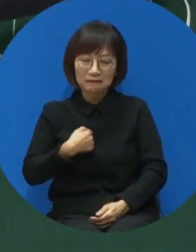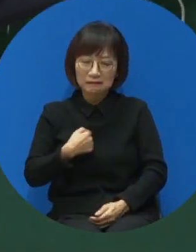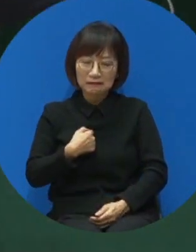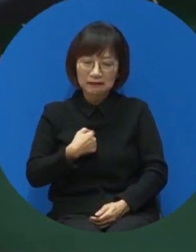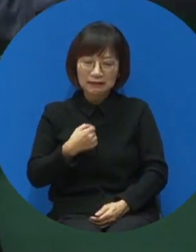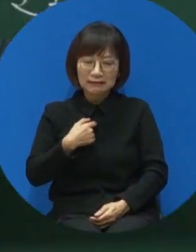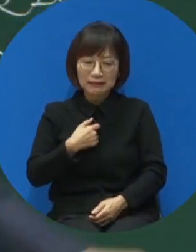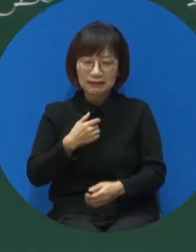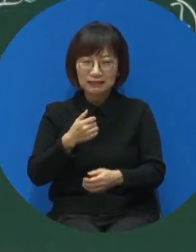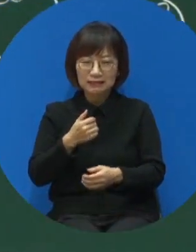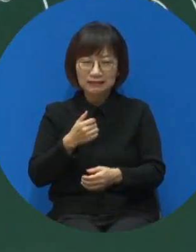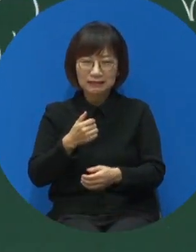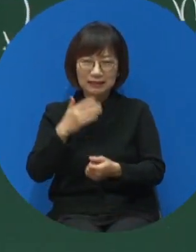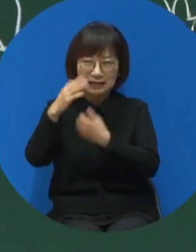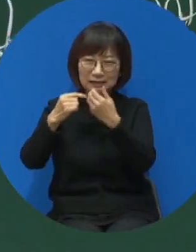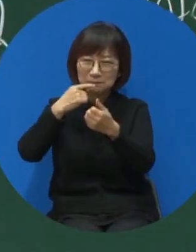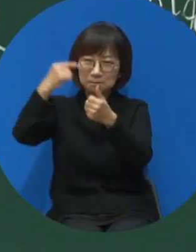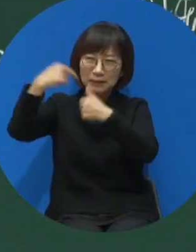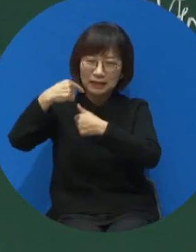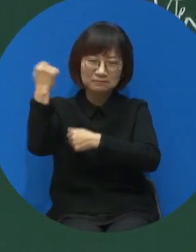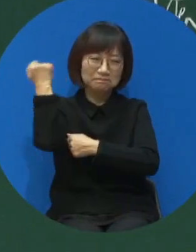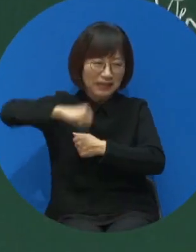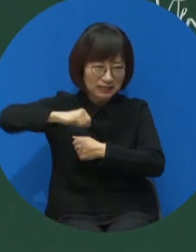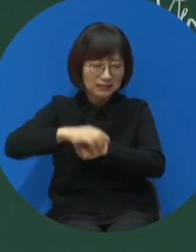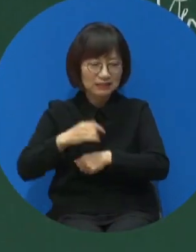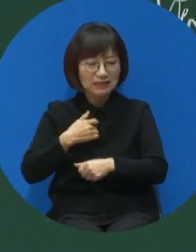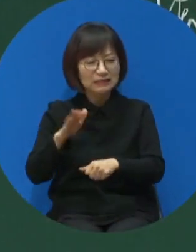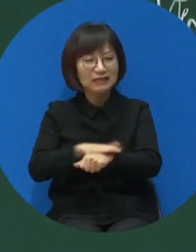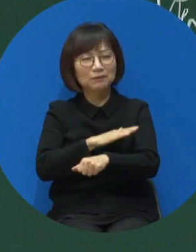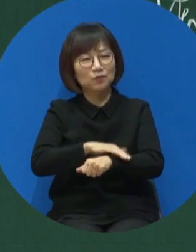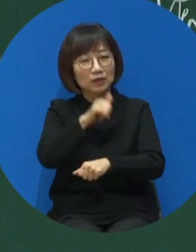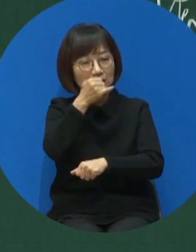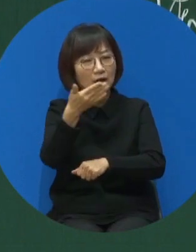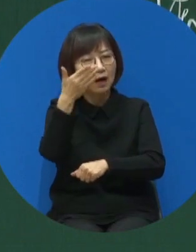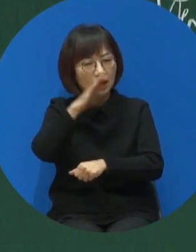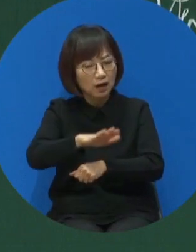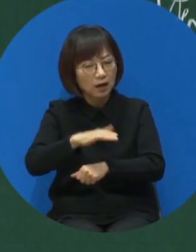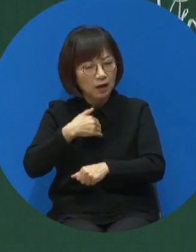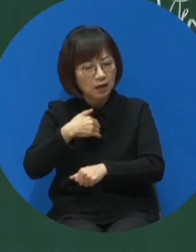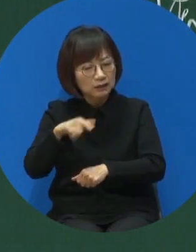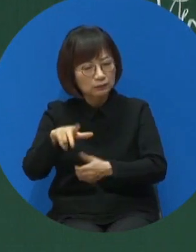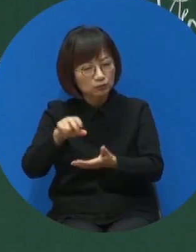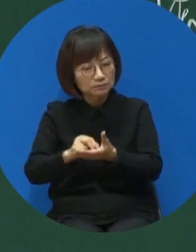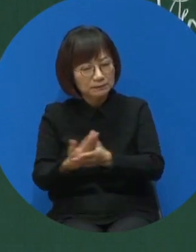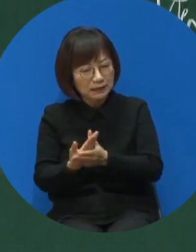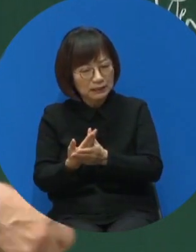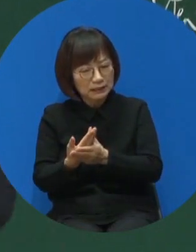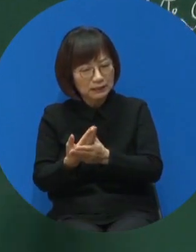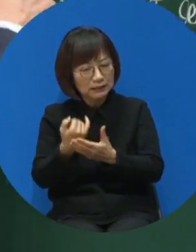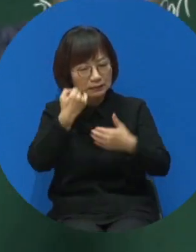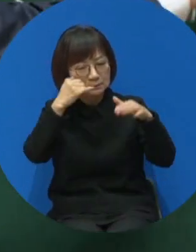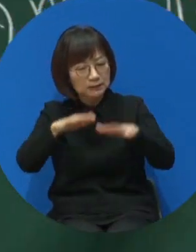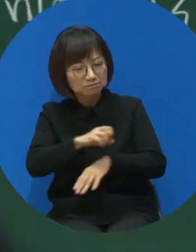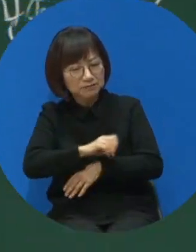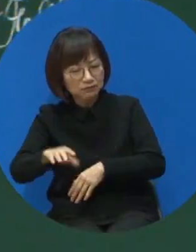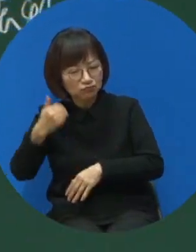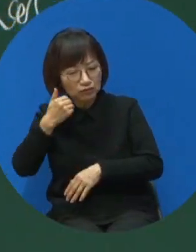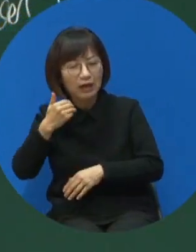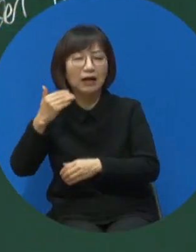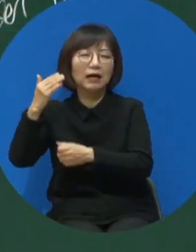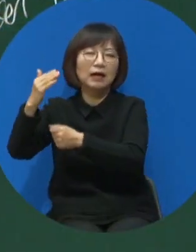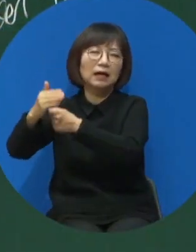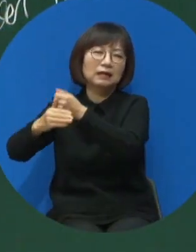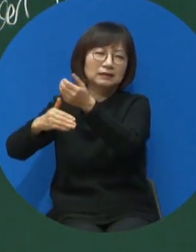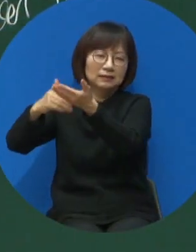parece que no sea nada pero cuando lo hacemos mal dios me da una seguridad para descubrir que el hecho mal eso también es el arrepentimiento por hugo cuenta que